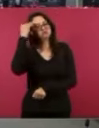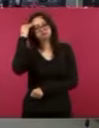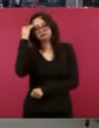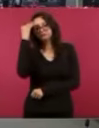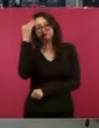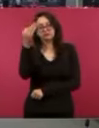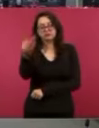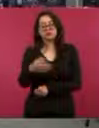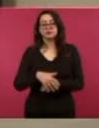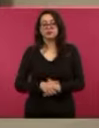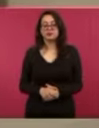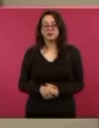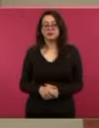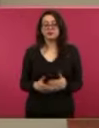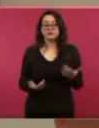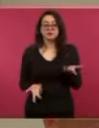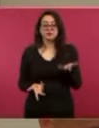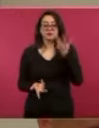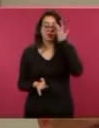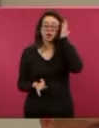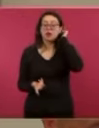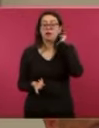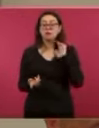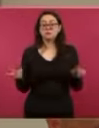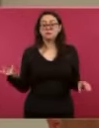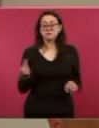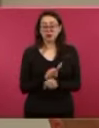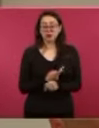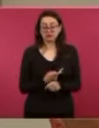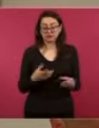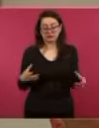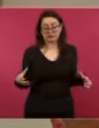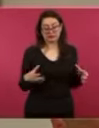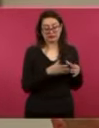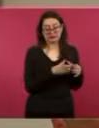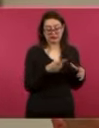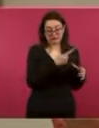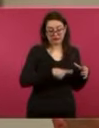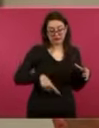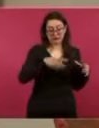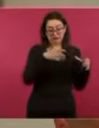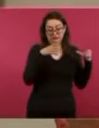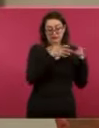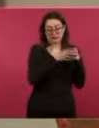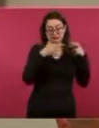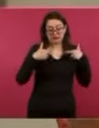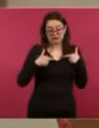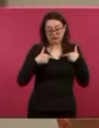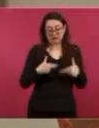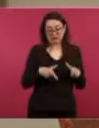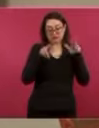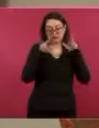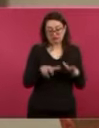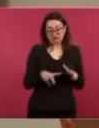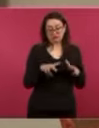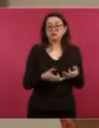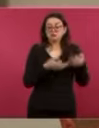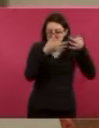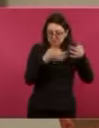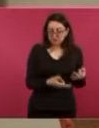resolverse. Los actuales representantes oficiales de Calimán, es decir, Superhéroe SADCB, quien le mandan estos